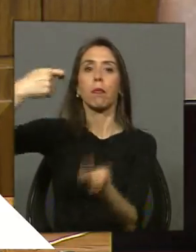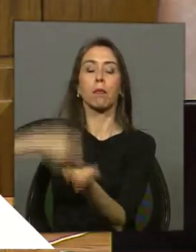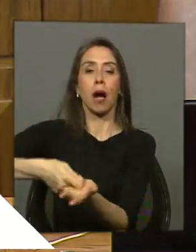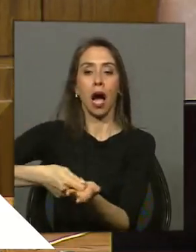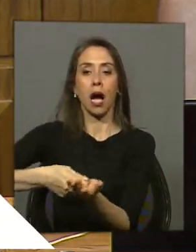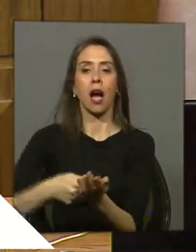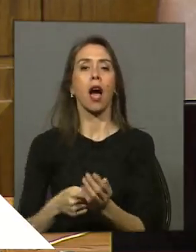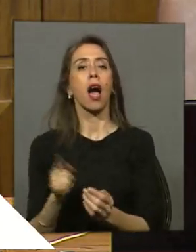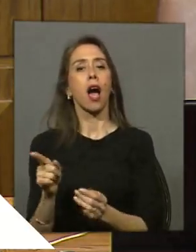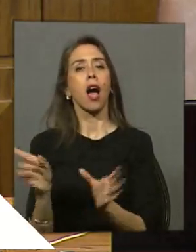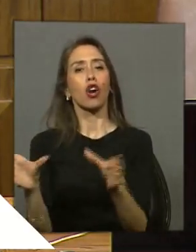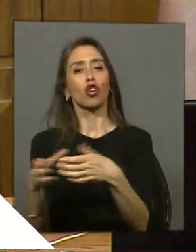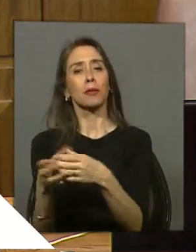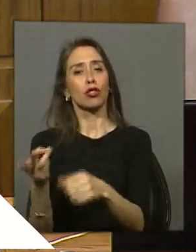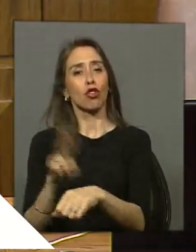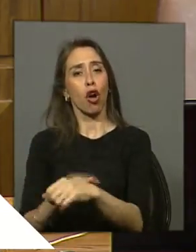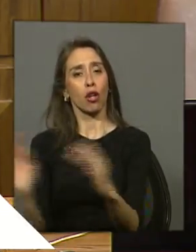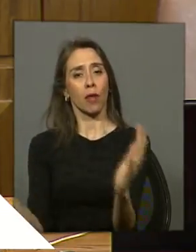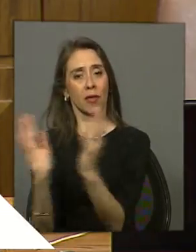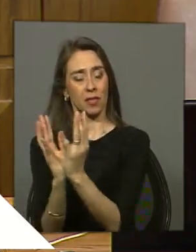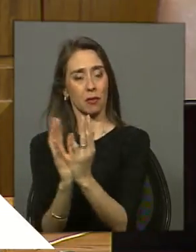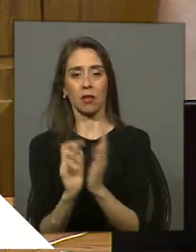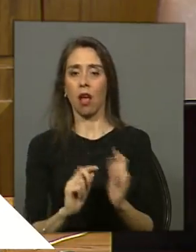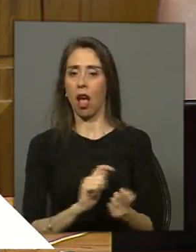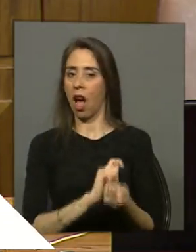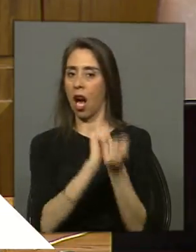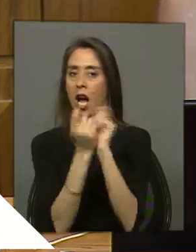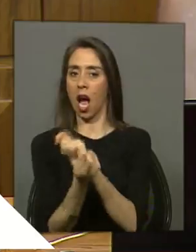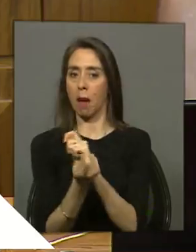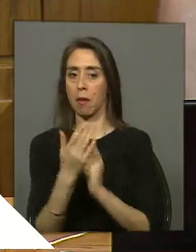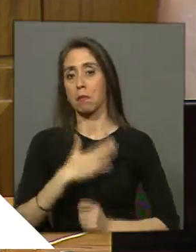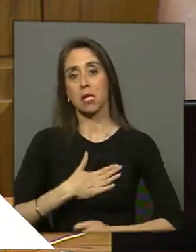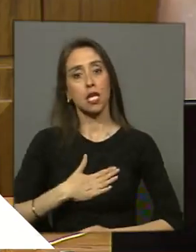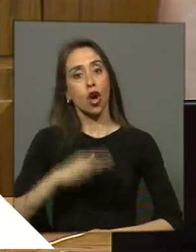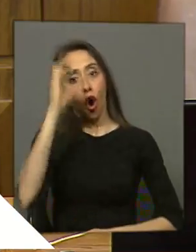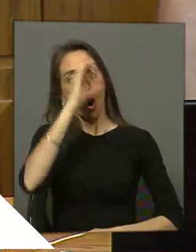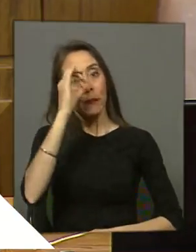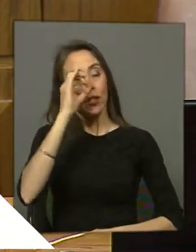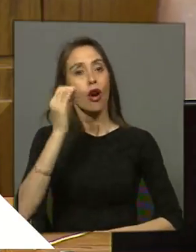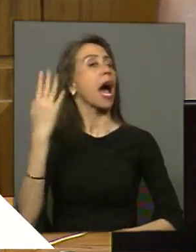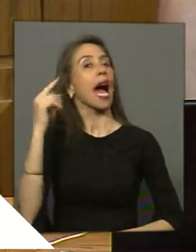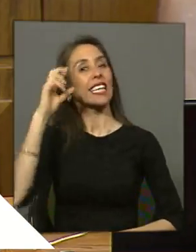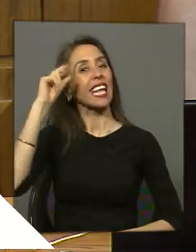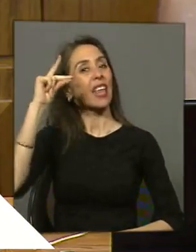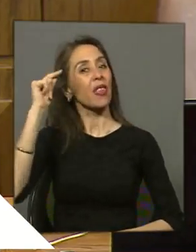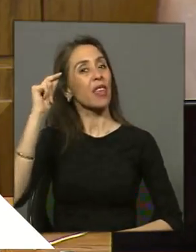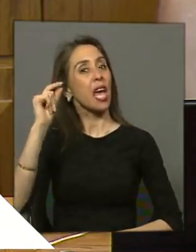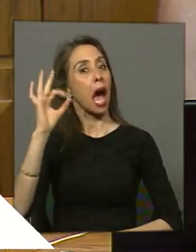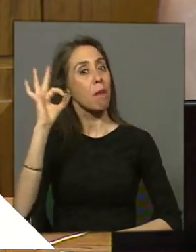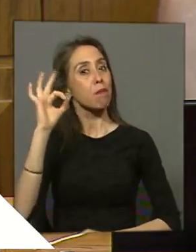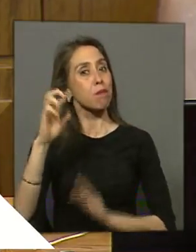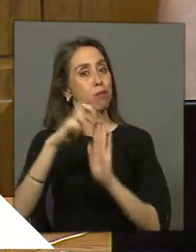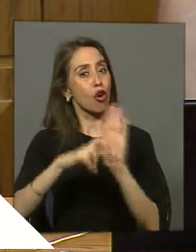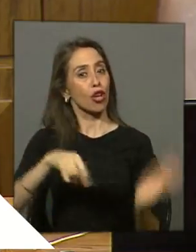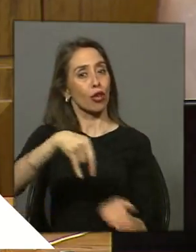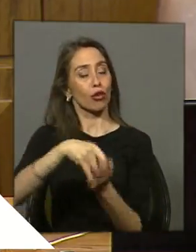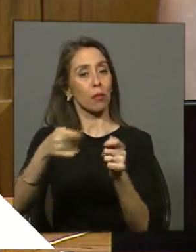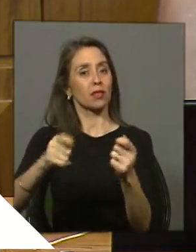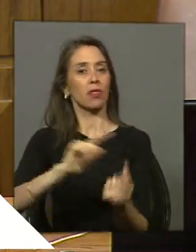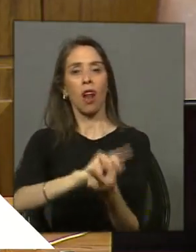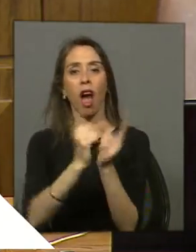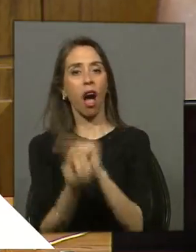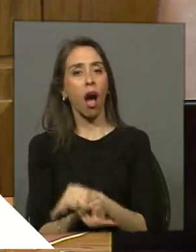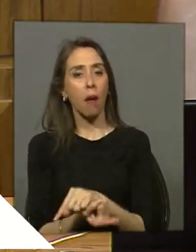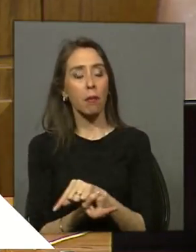desvirtúa. Reitero opinión del que habla la idea original del proyecto en este punto en tanto que